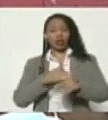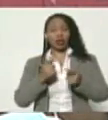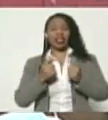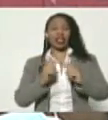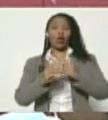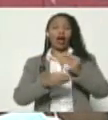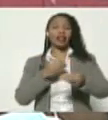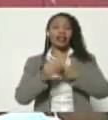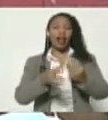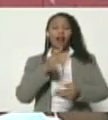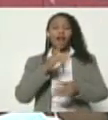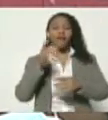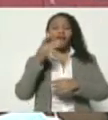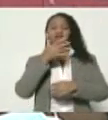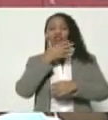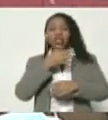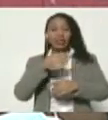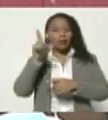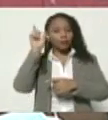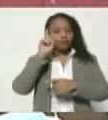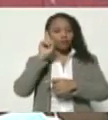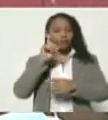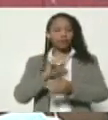de ser facilitadores. Miren,